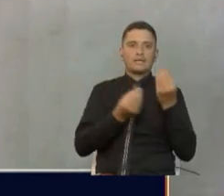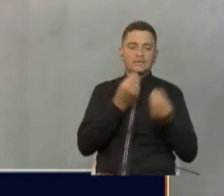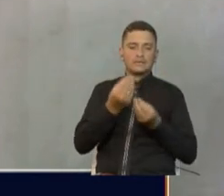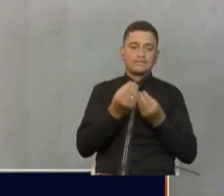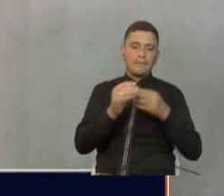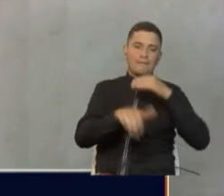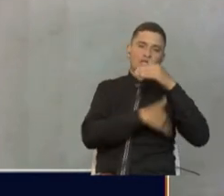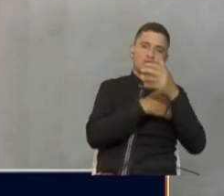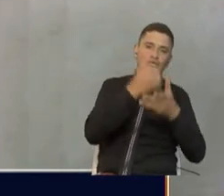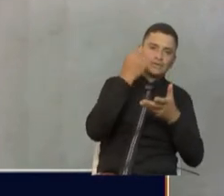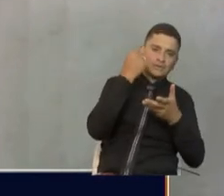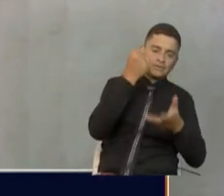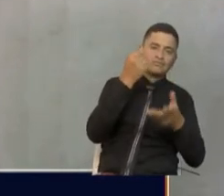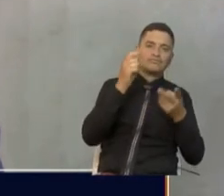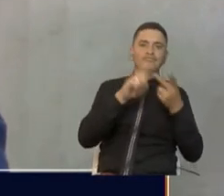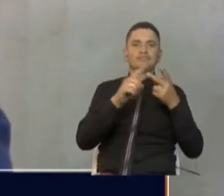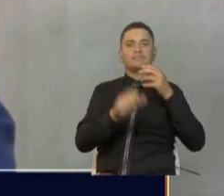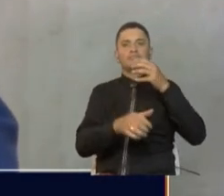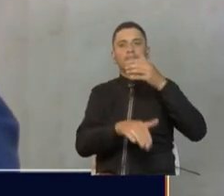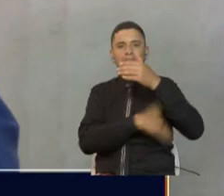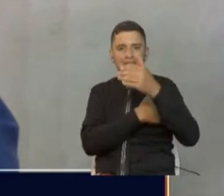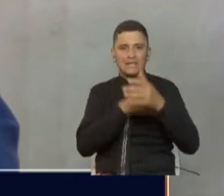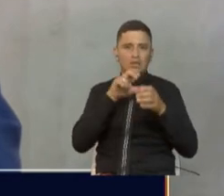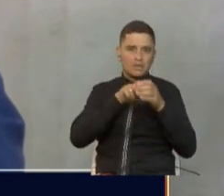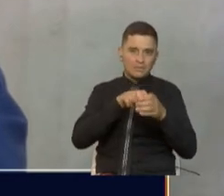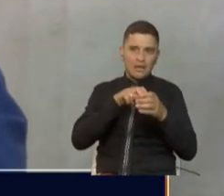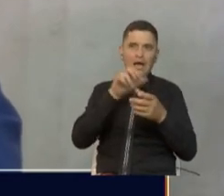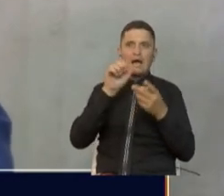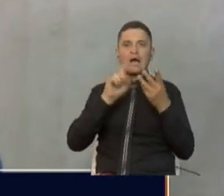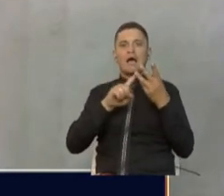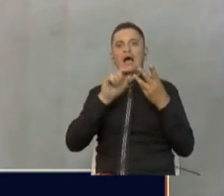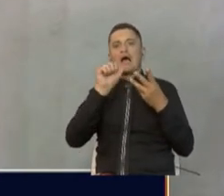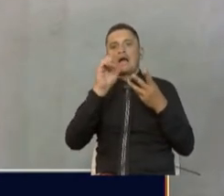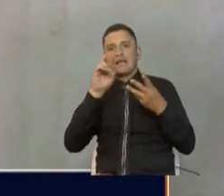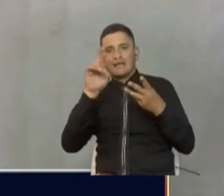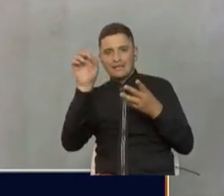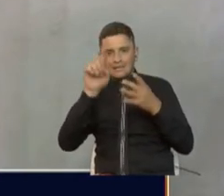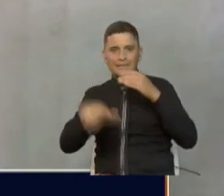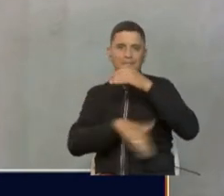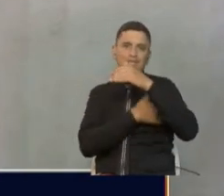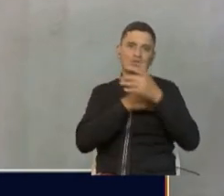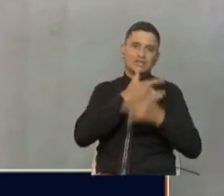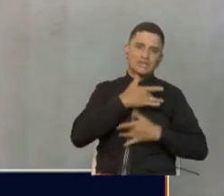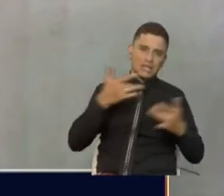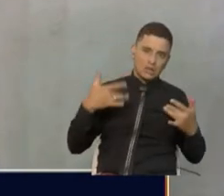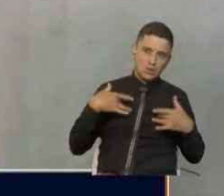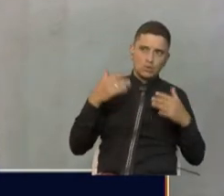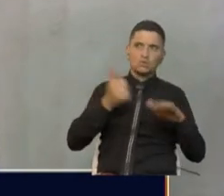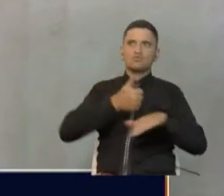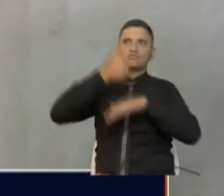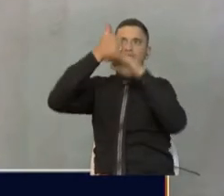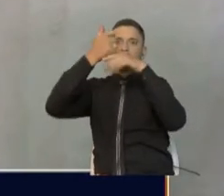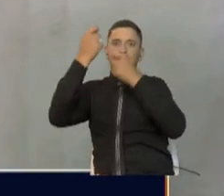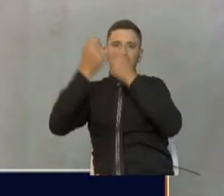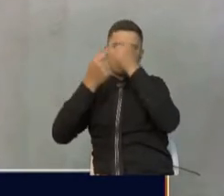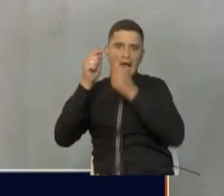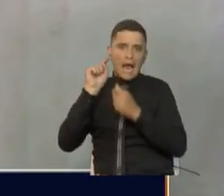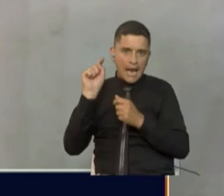del Transporte, con el Ministerio de Hacienda, con ADRES, con Ministerio de Salud, con la Superfinanciera, se ha